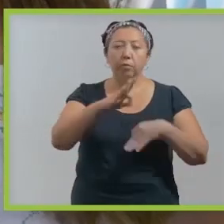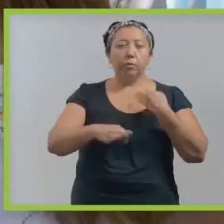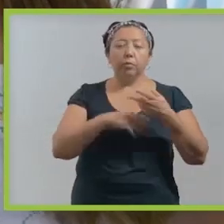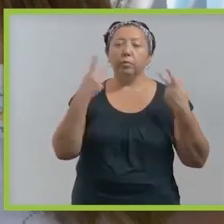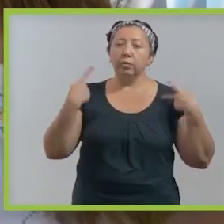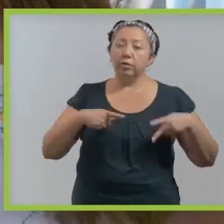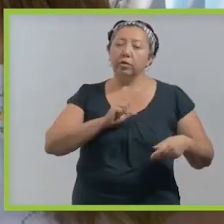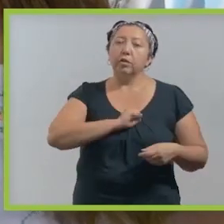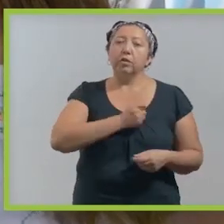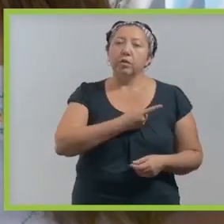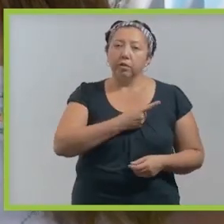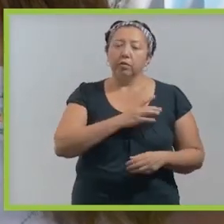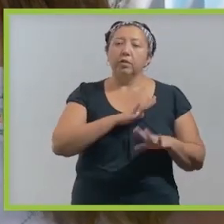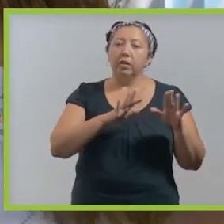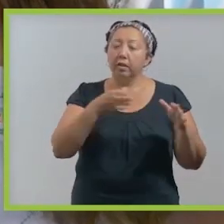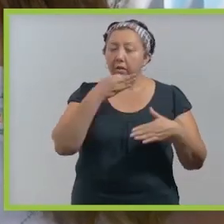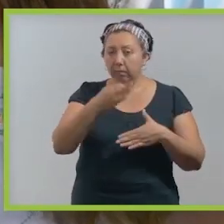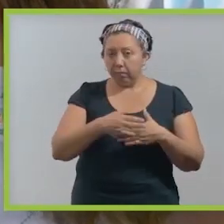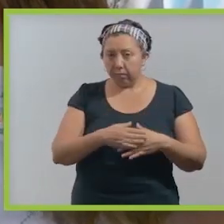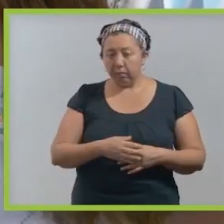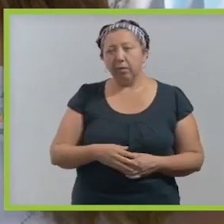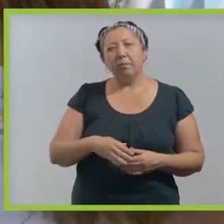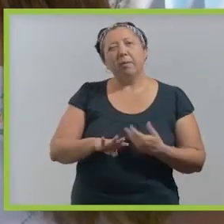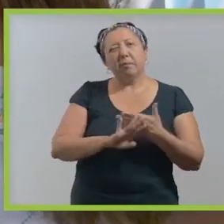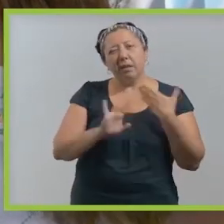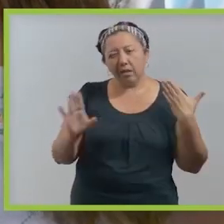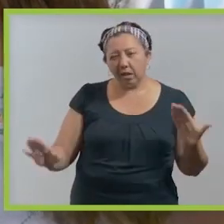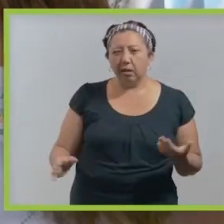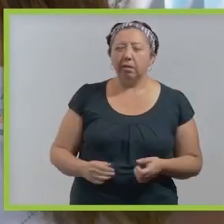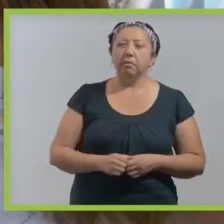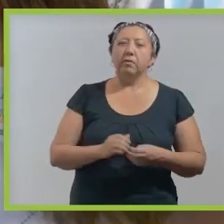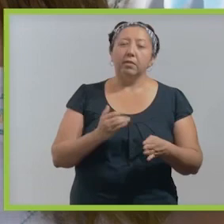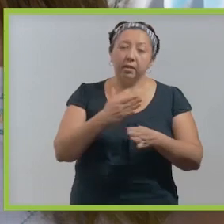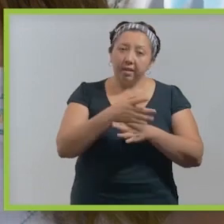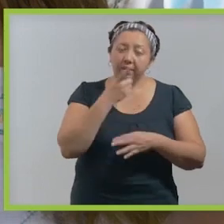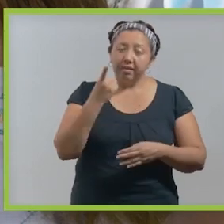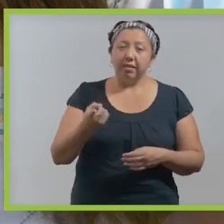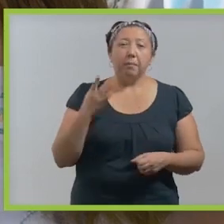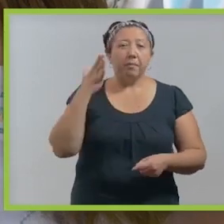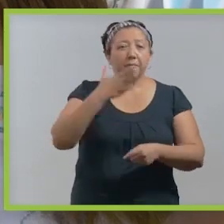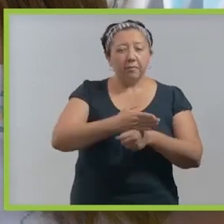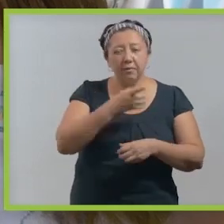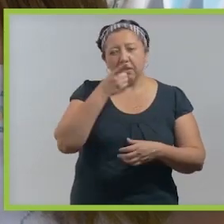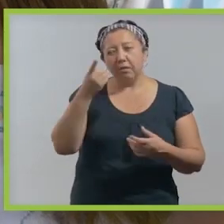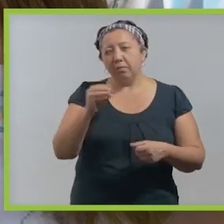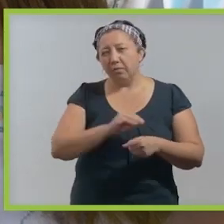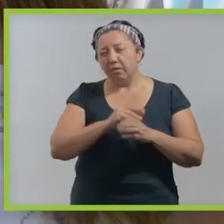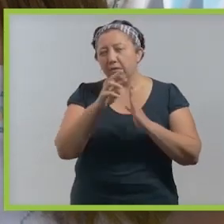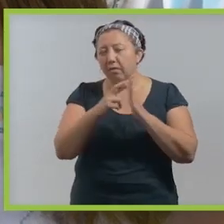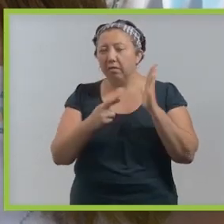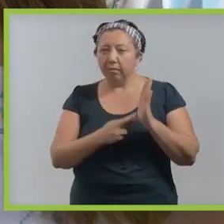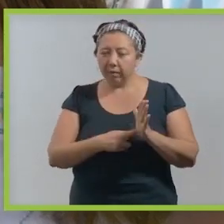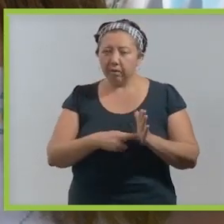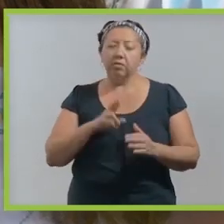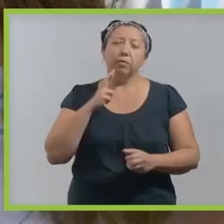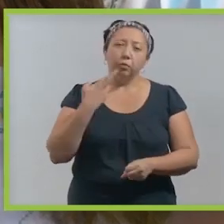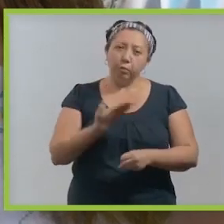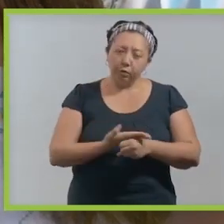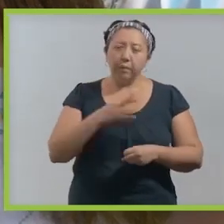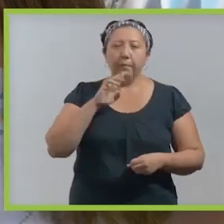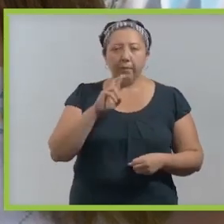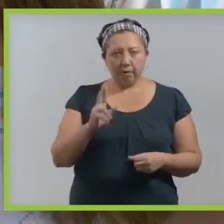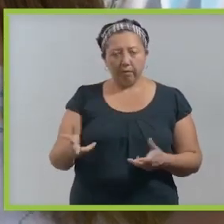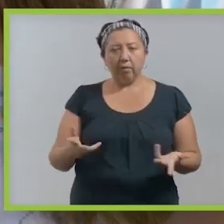todo el personal de salud se reporte para que nos evitemos entrar en aplicación del tema de reglamentos, que seamos responsables,